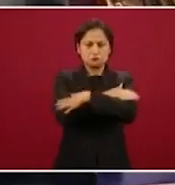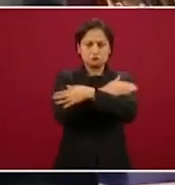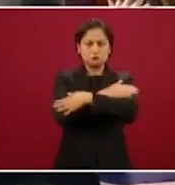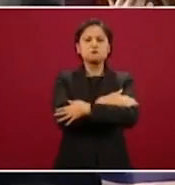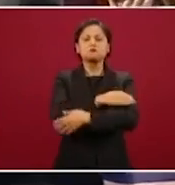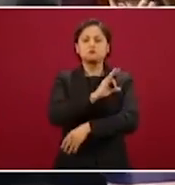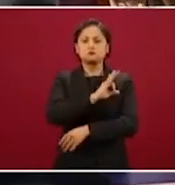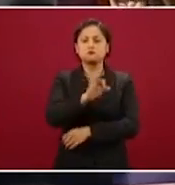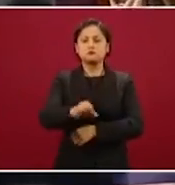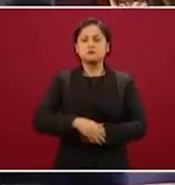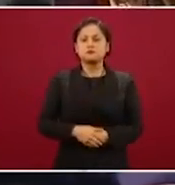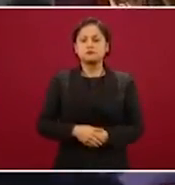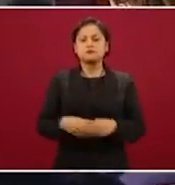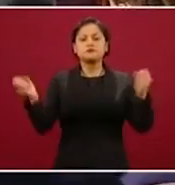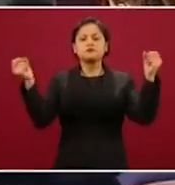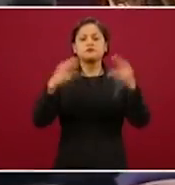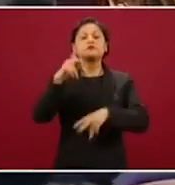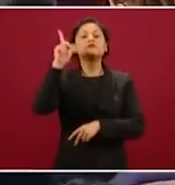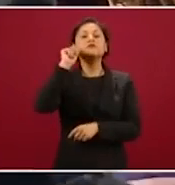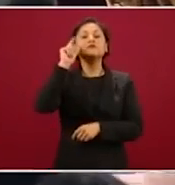Un abrazo, nos vemos mañana.